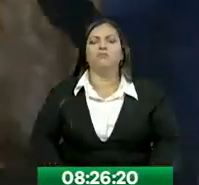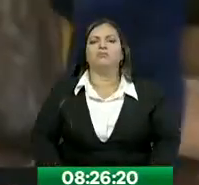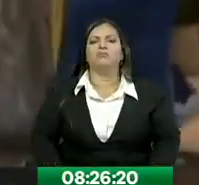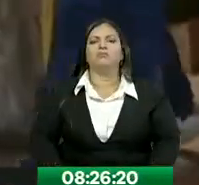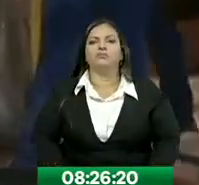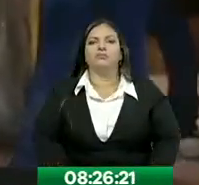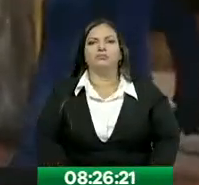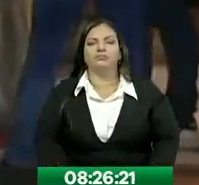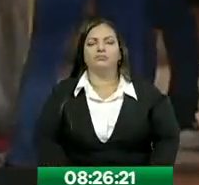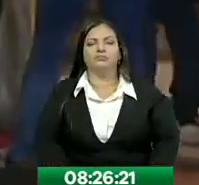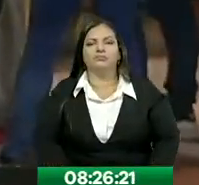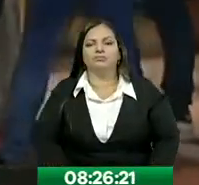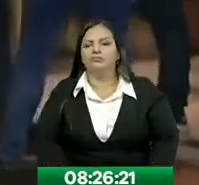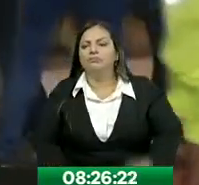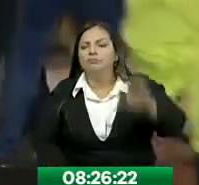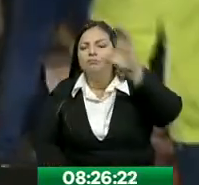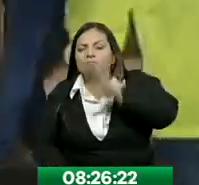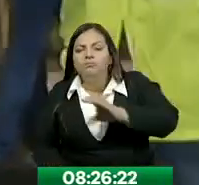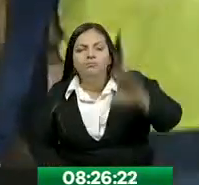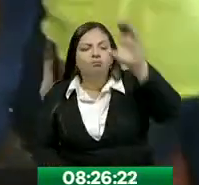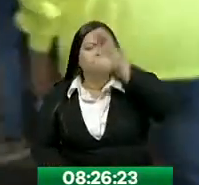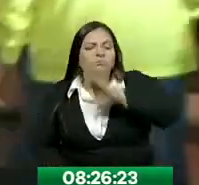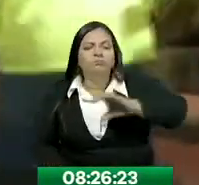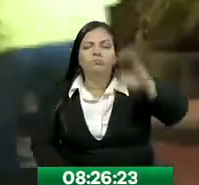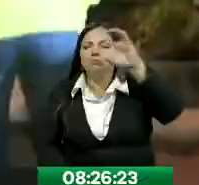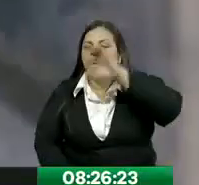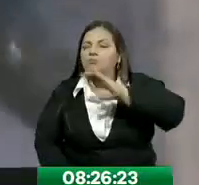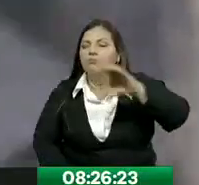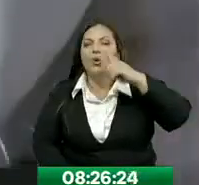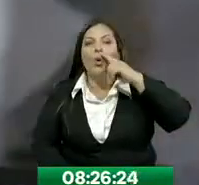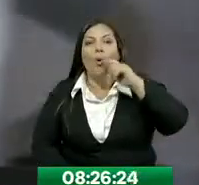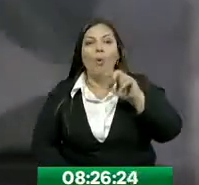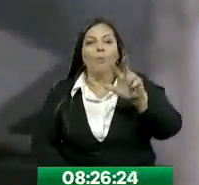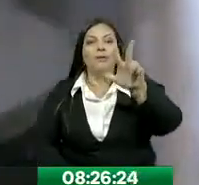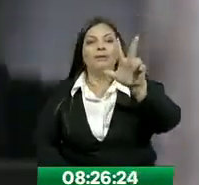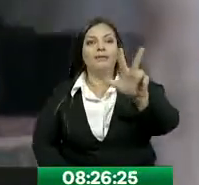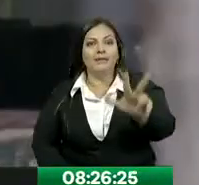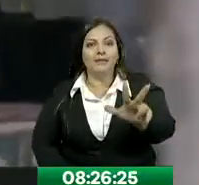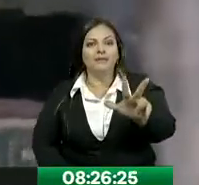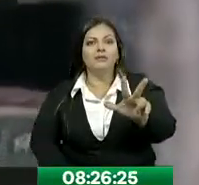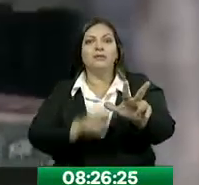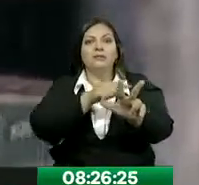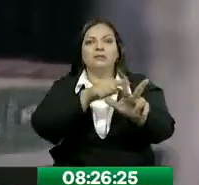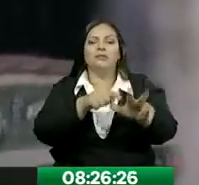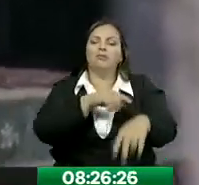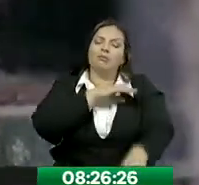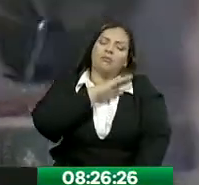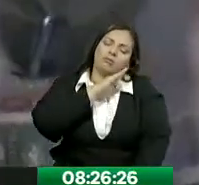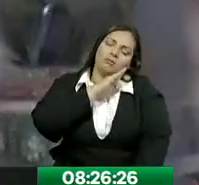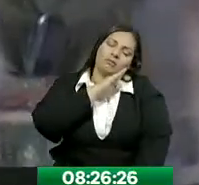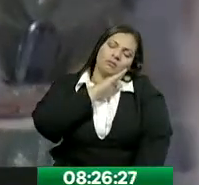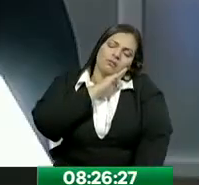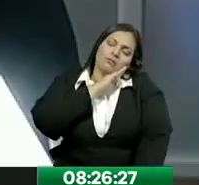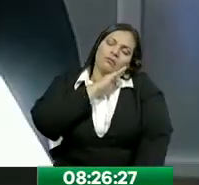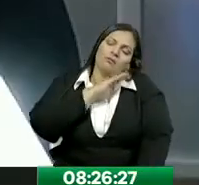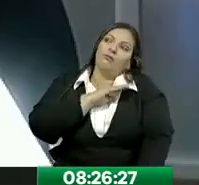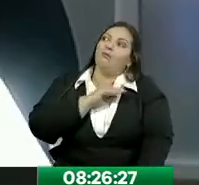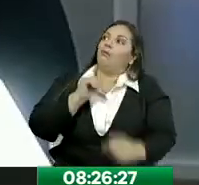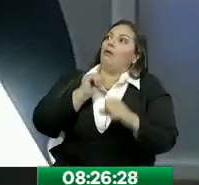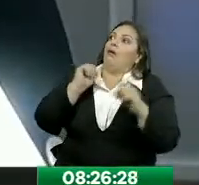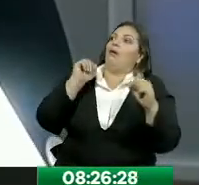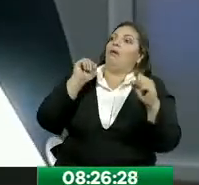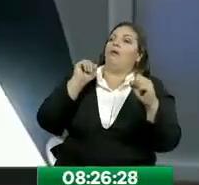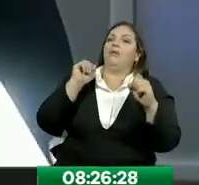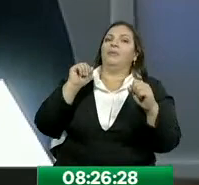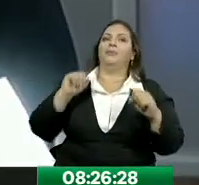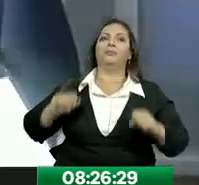hasta lograr sorprender a los principales implicados mientras descansaban cómodamente sobre sus camas. Dentro del